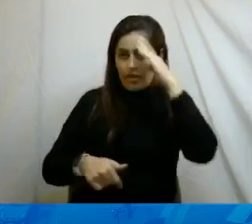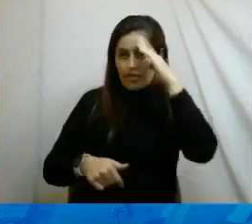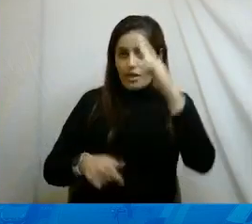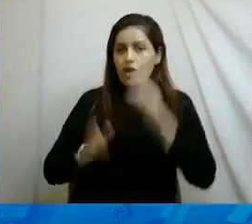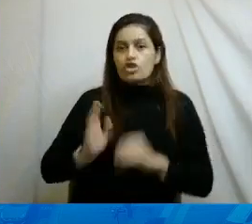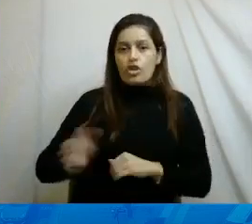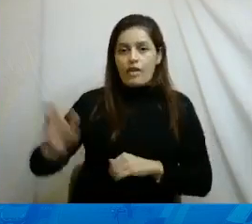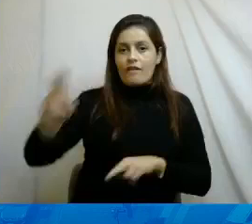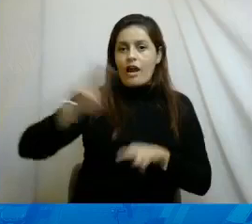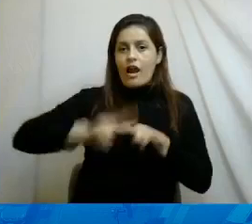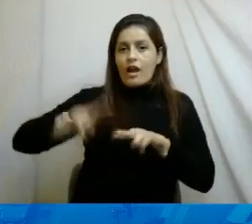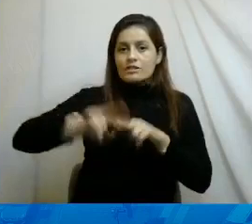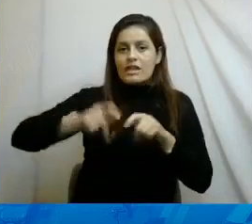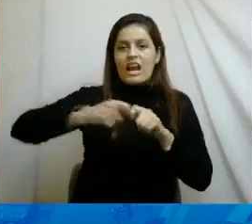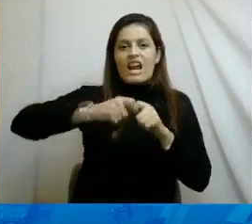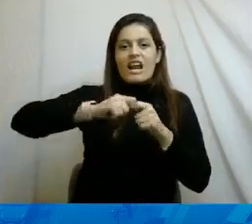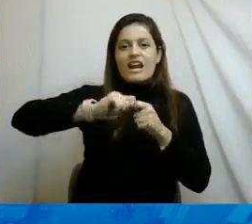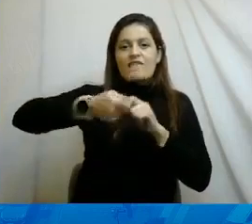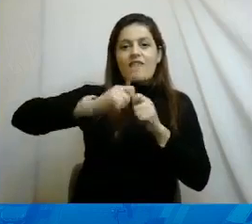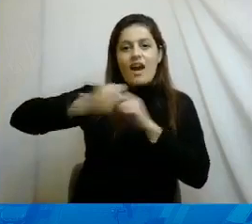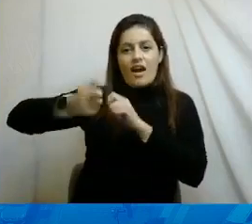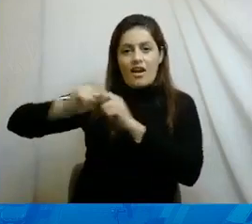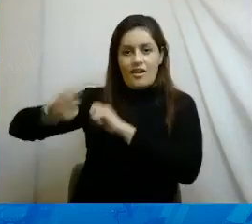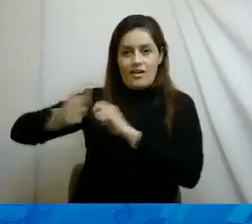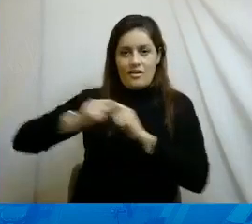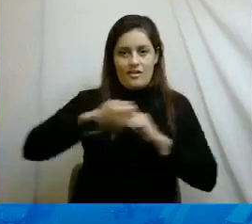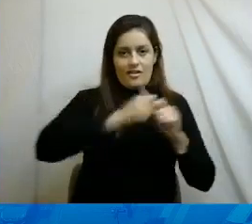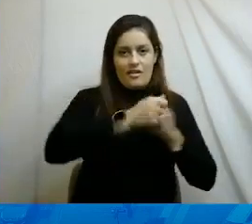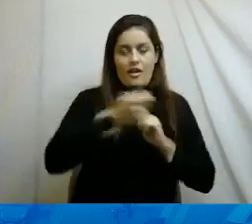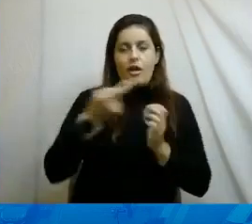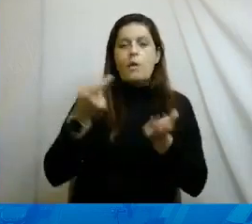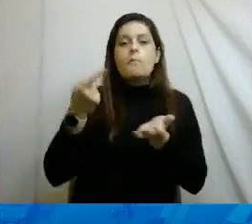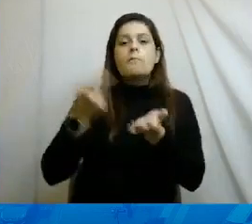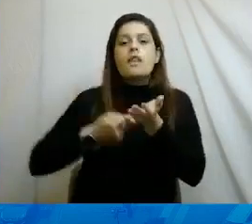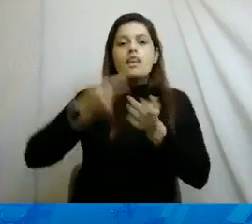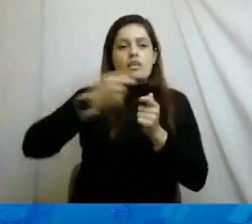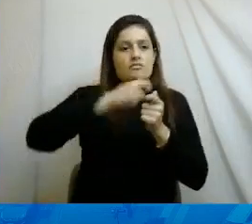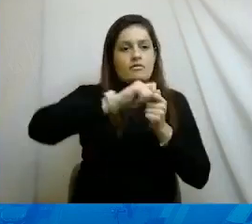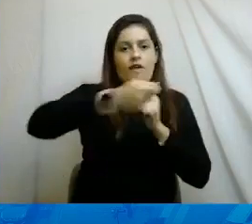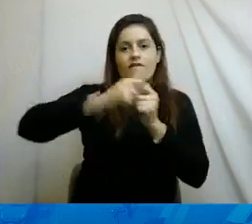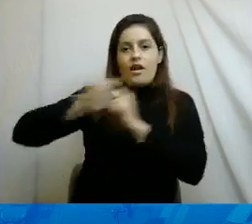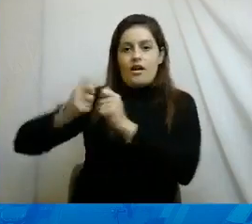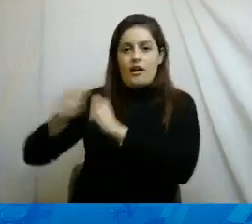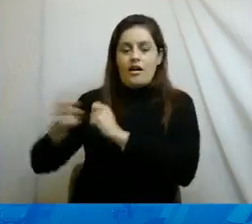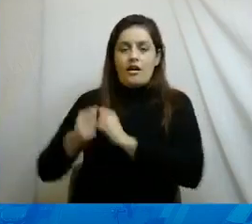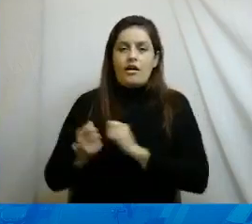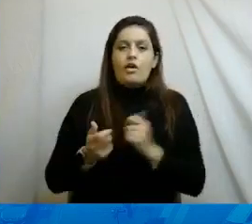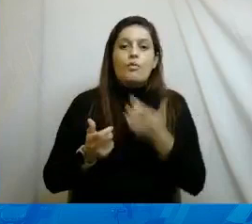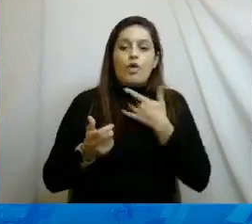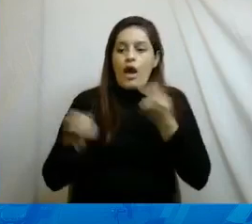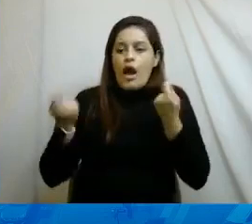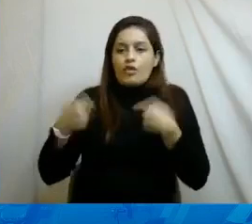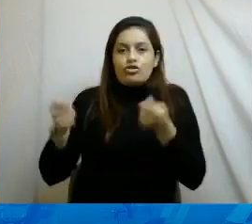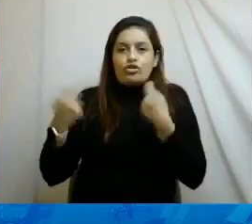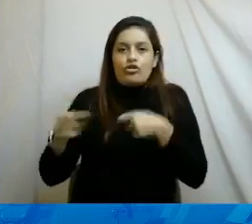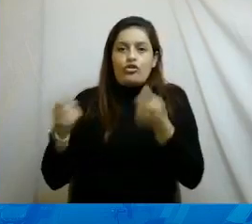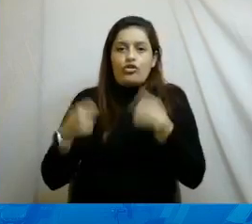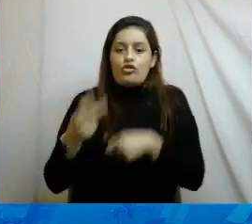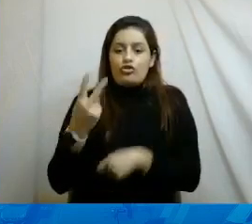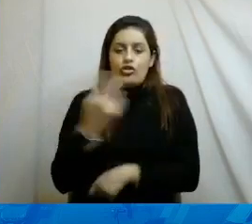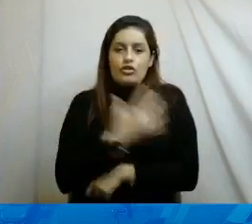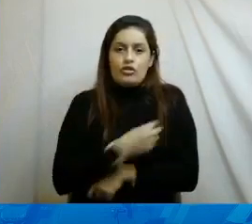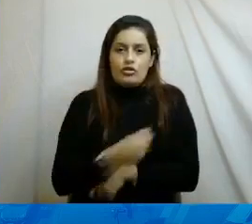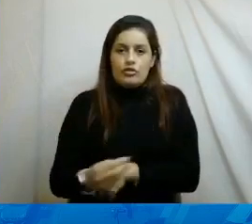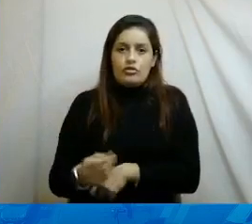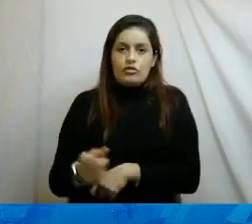rifas, vendiendo números de rifa, 1.000 pesos para sostener los diferentes gastos que tiene por ambos hijos, sobre todo teniendo que